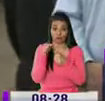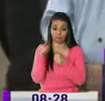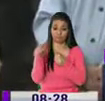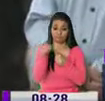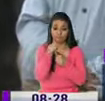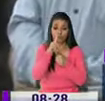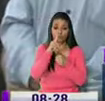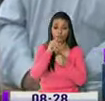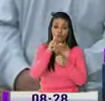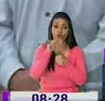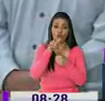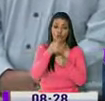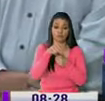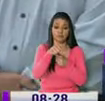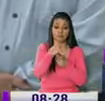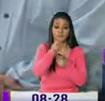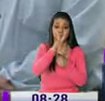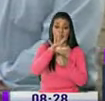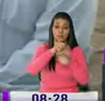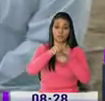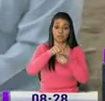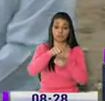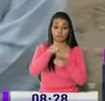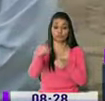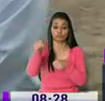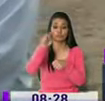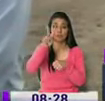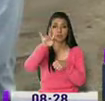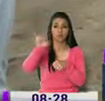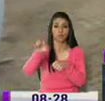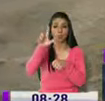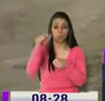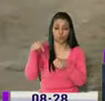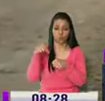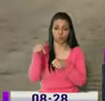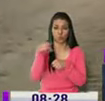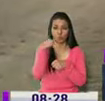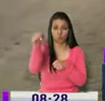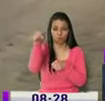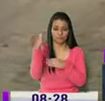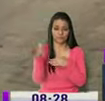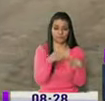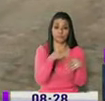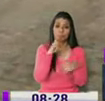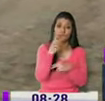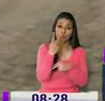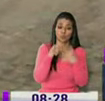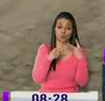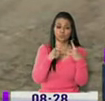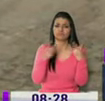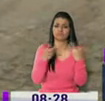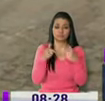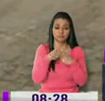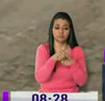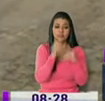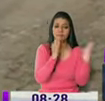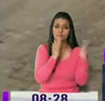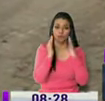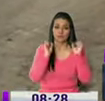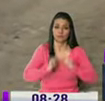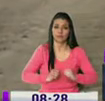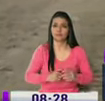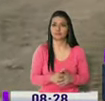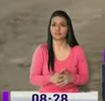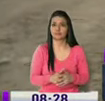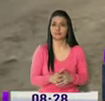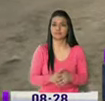Dolorosa, la 24 de mayo y después posteriormente la 24 de julio como el primer tramo. Y el segundo tramo se va a hacerlo parcialmente para que puedan pasar. Como nosotros